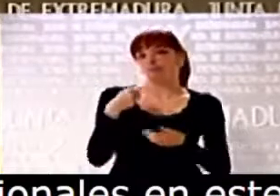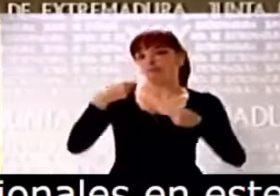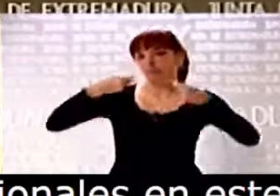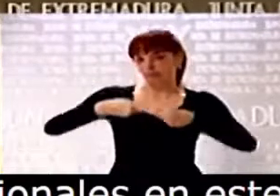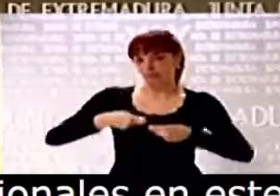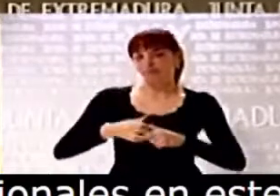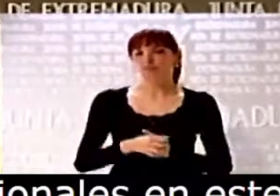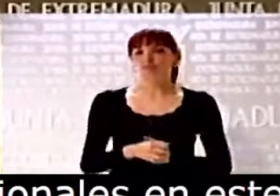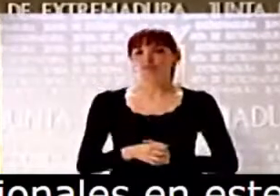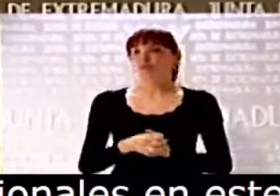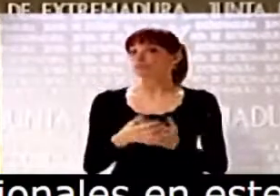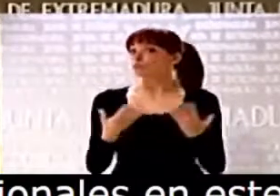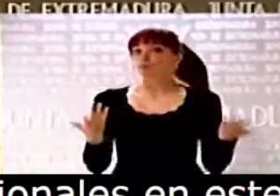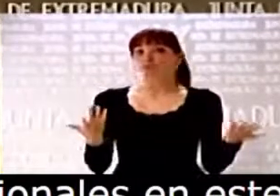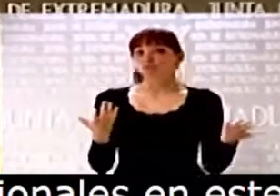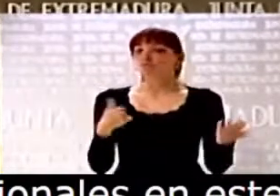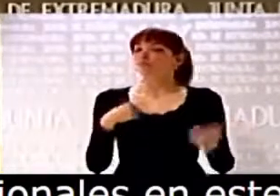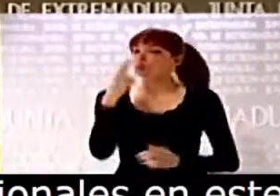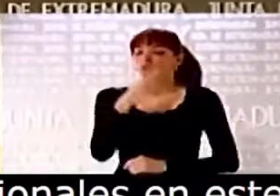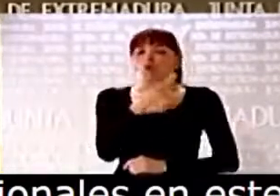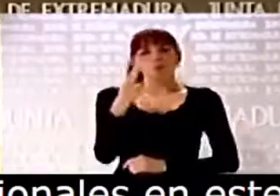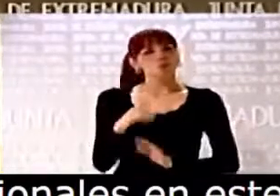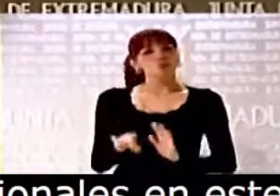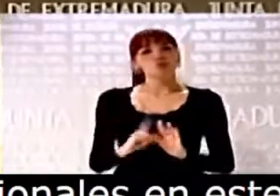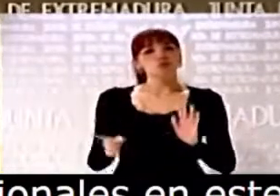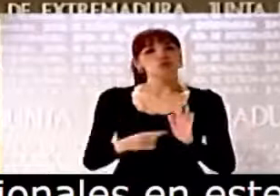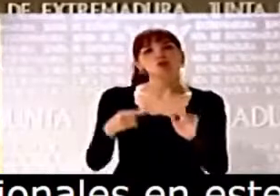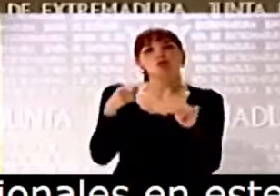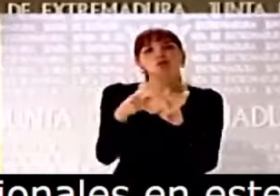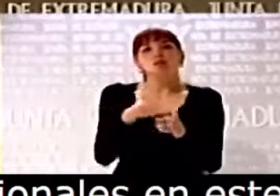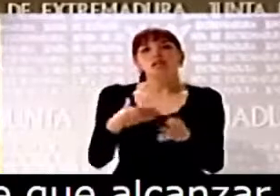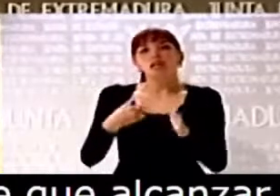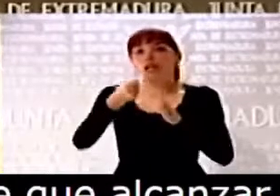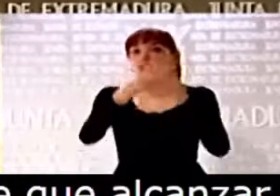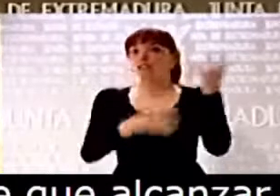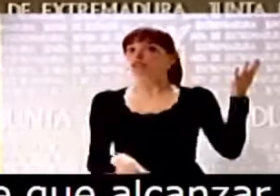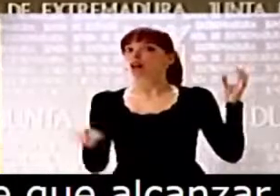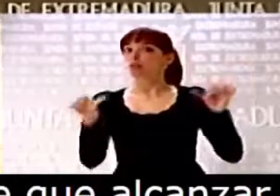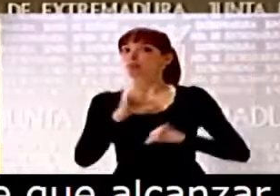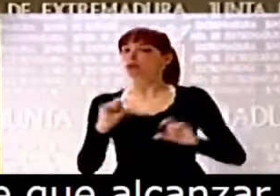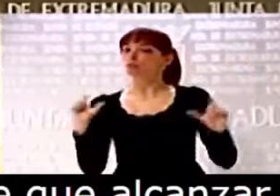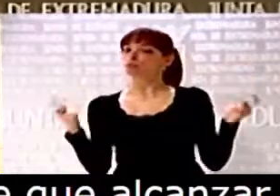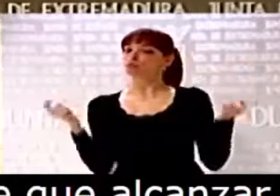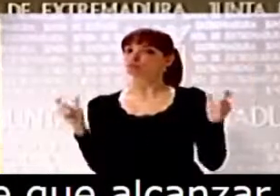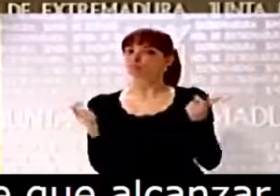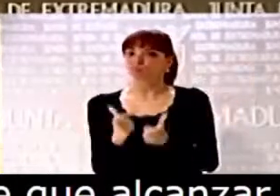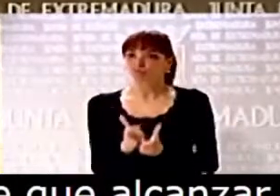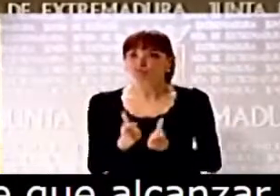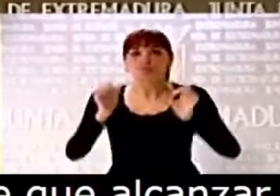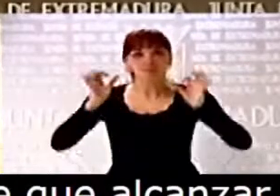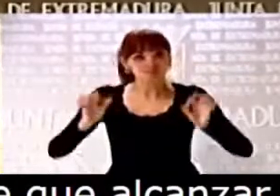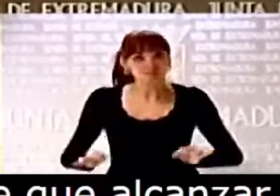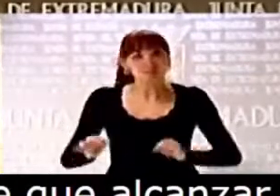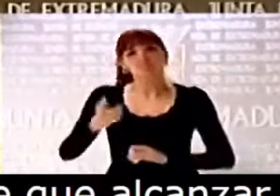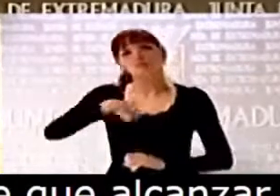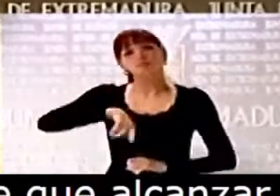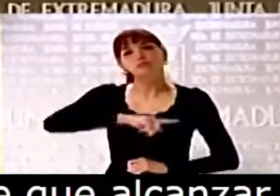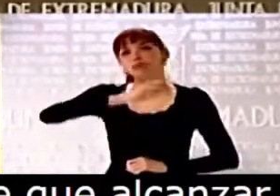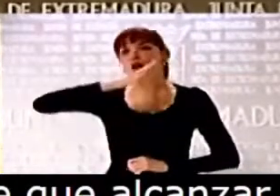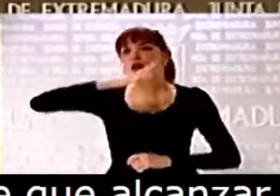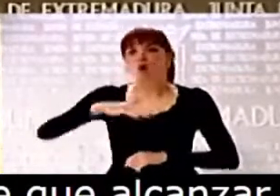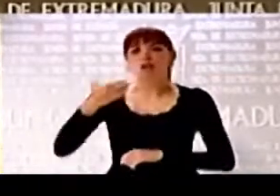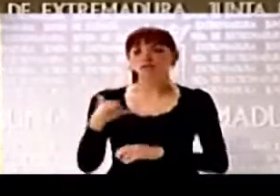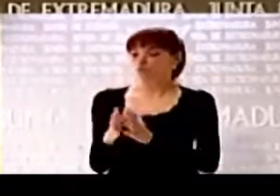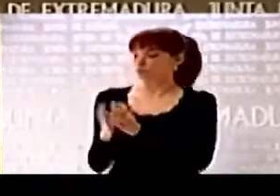Por tanto, plenamente comprometidos con reducir las listas de espera, y precisamente estamos llegando a